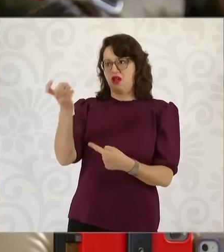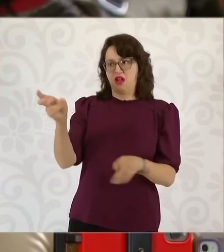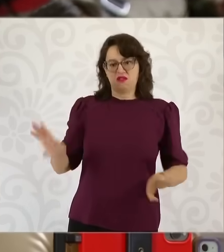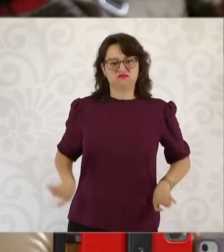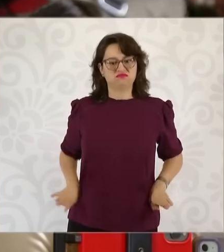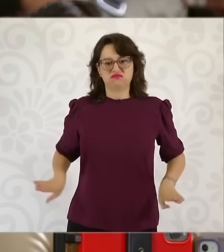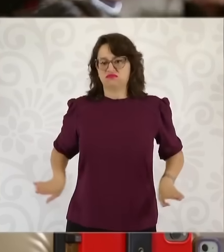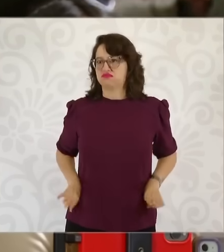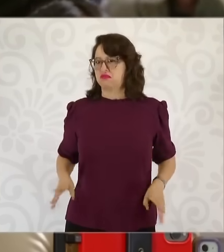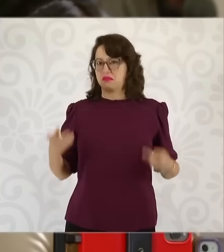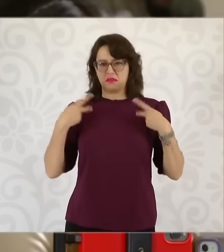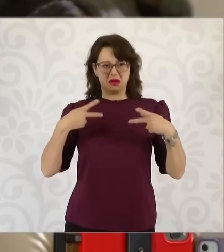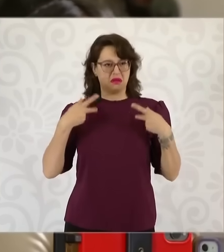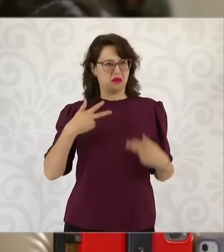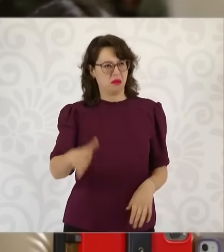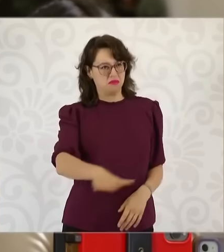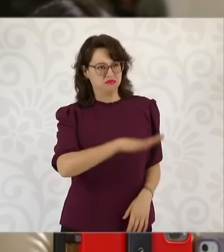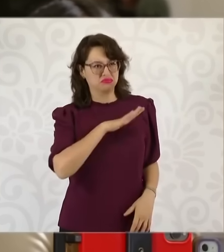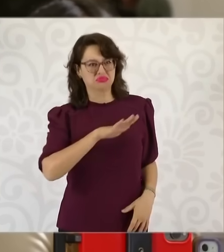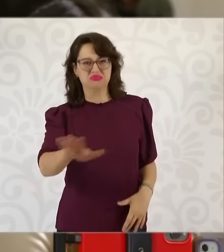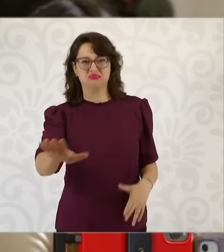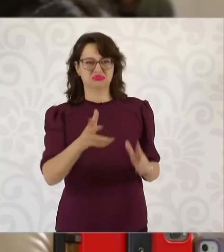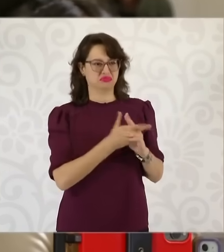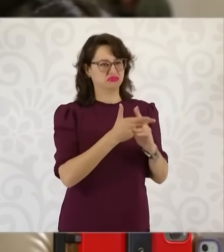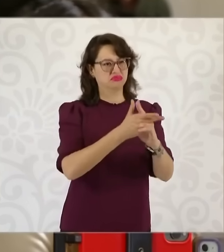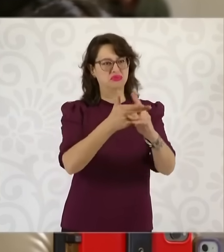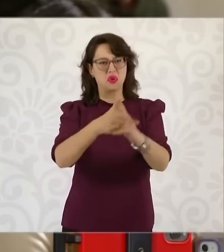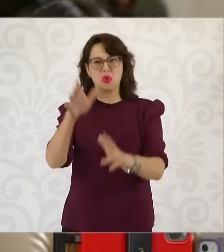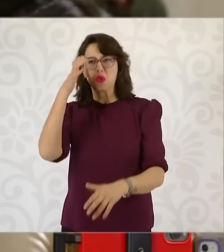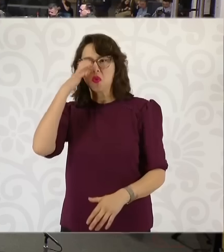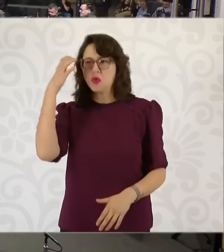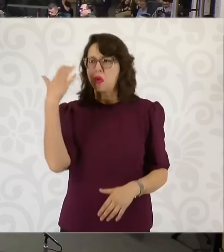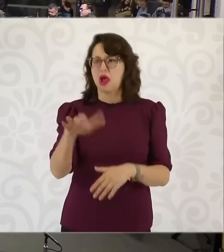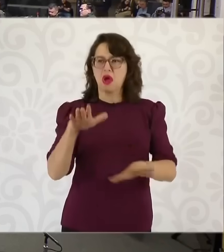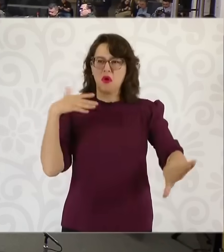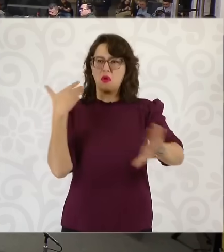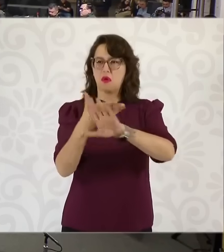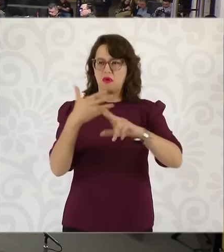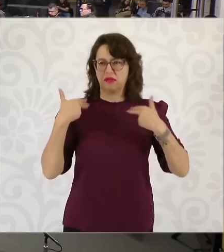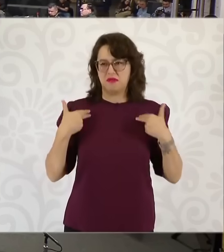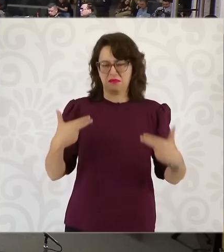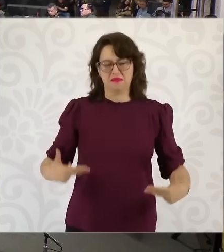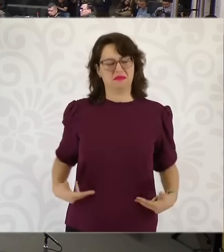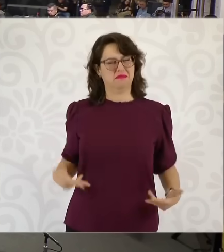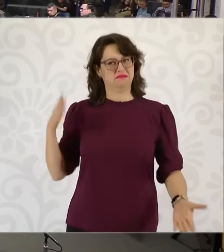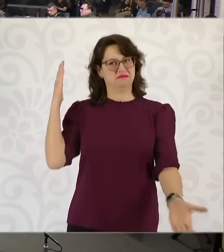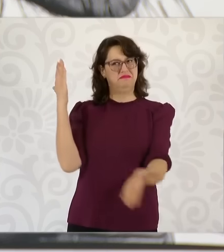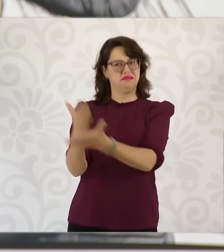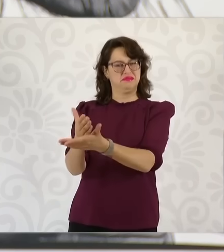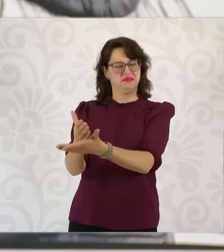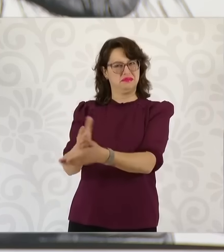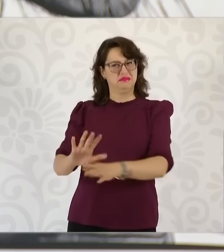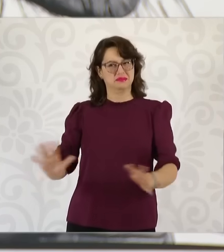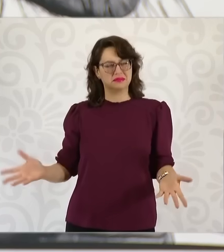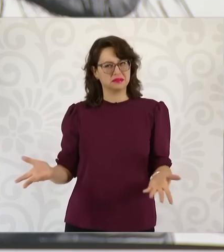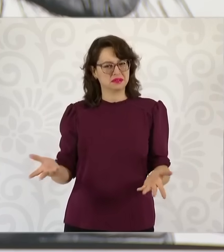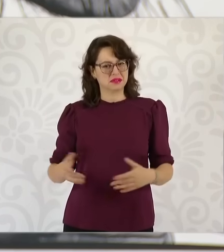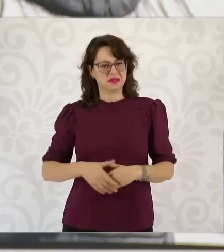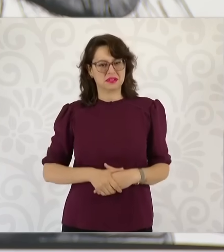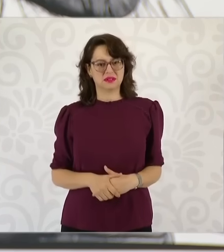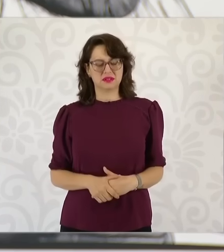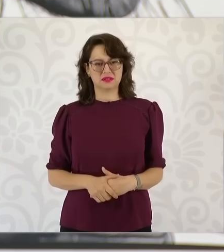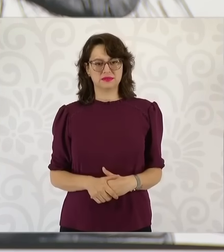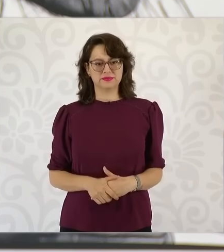este genocidio cruel, inhumano. Nosotros estamos de acuerdo. Bueno, primero condenamos